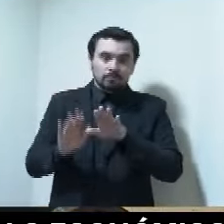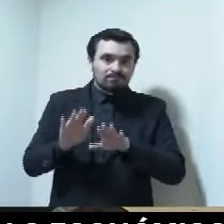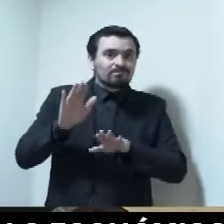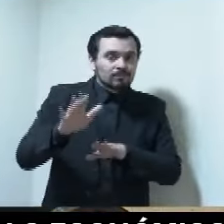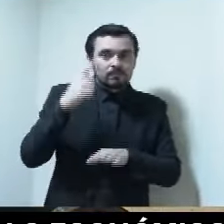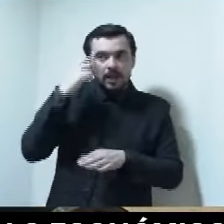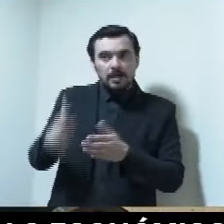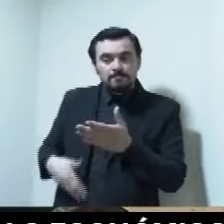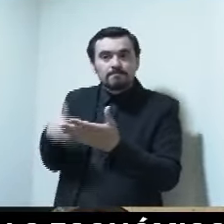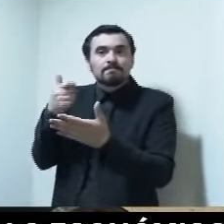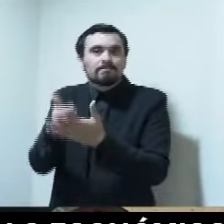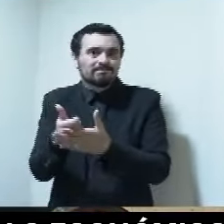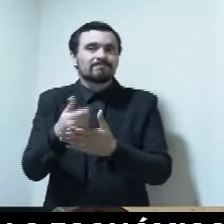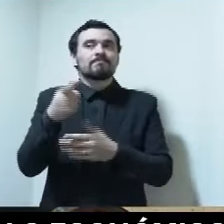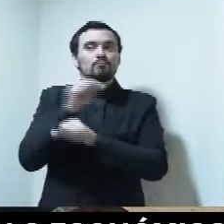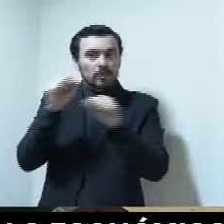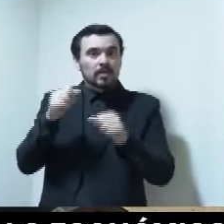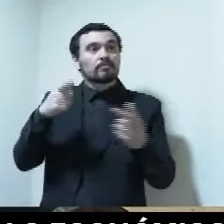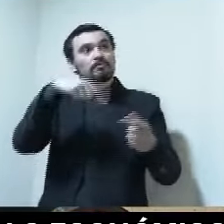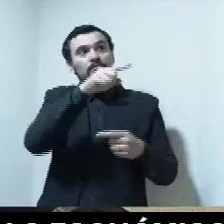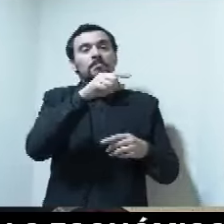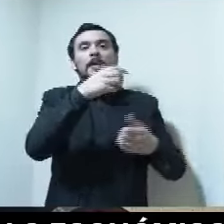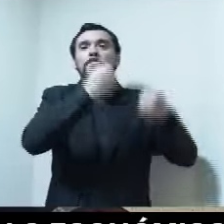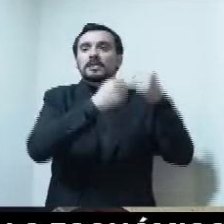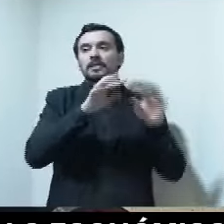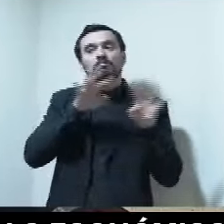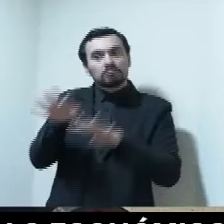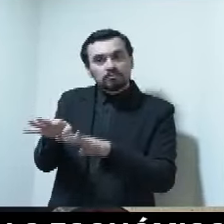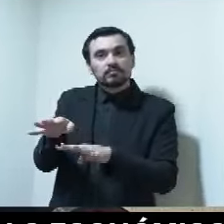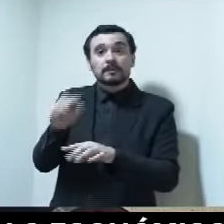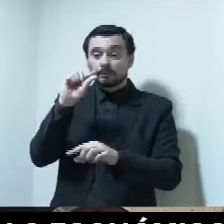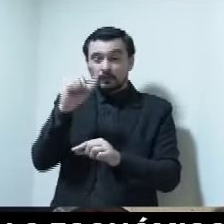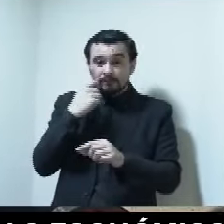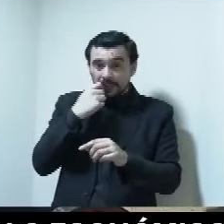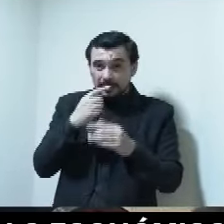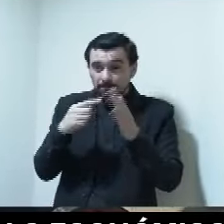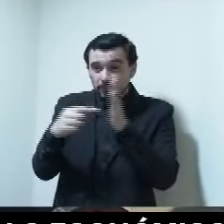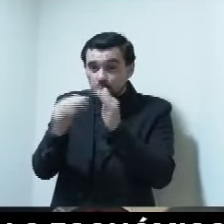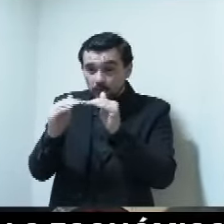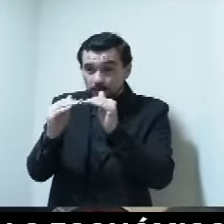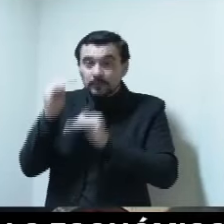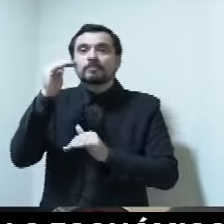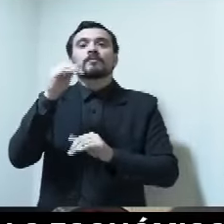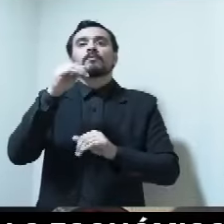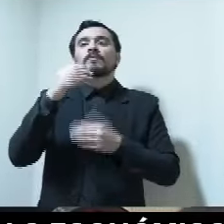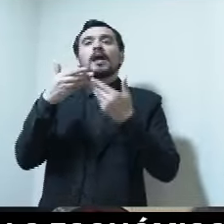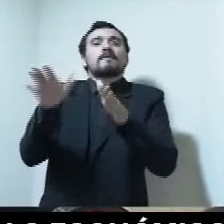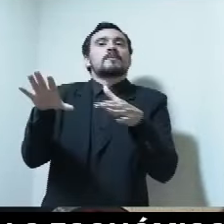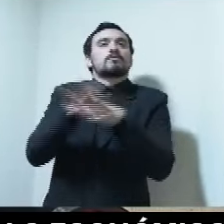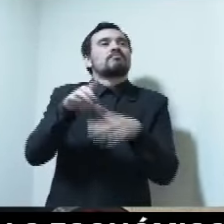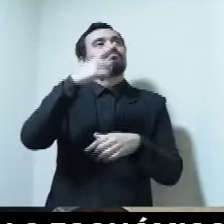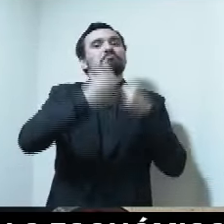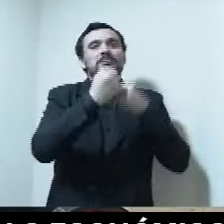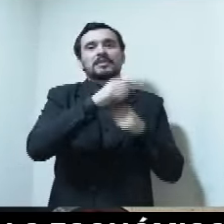inversión según las 3 principales agencias calificadoras. En términos de logros concretos, hasta el primer trimestre de este año